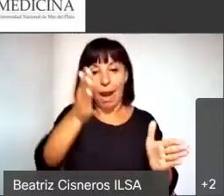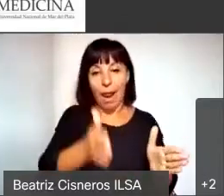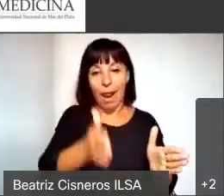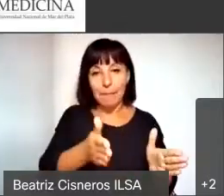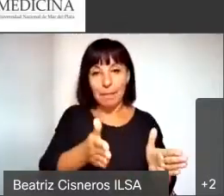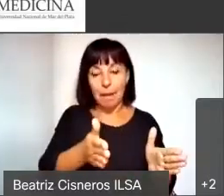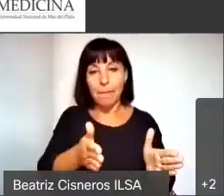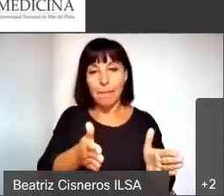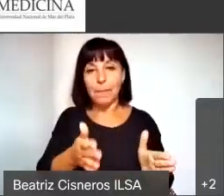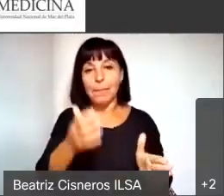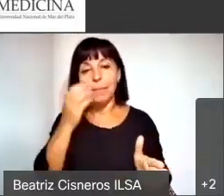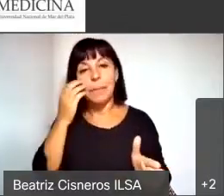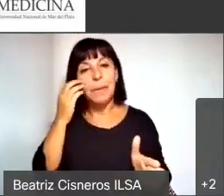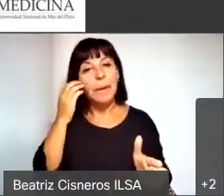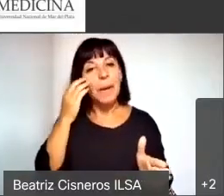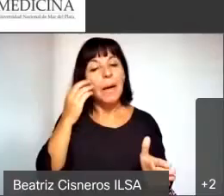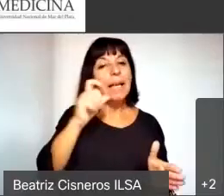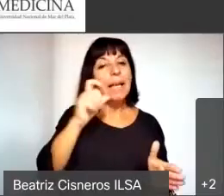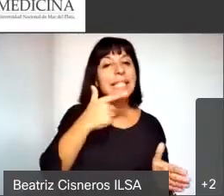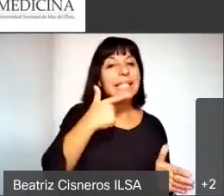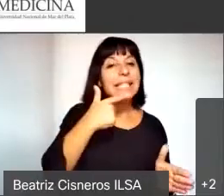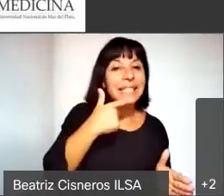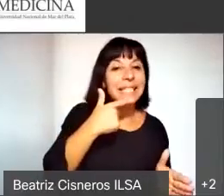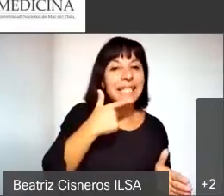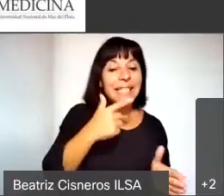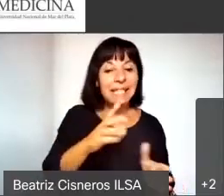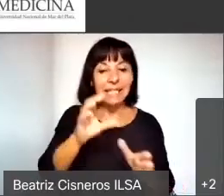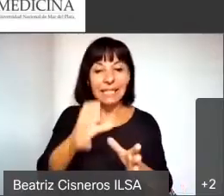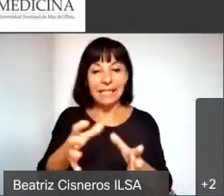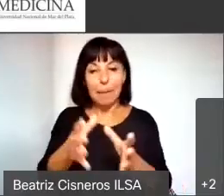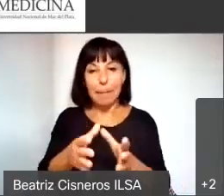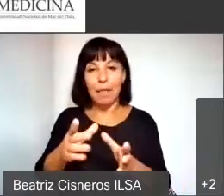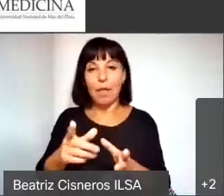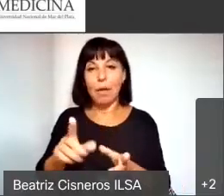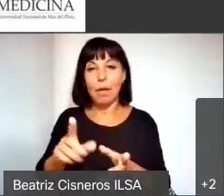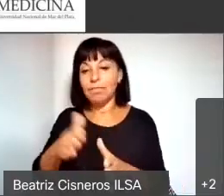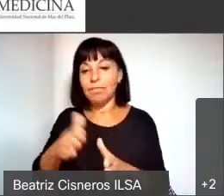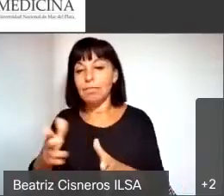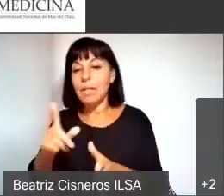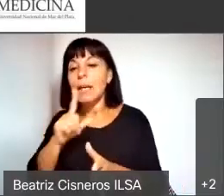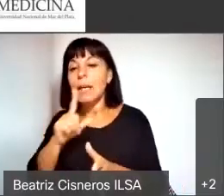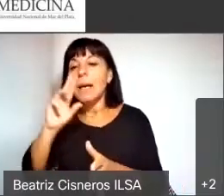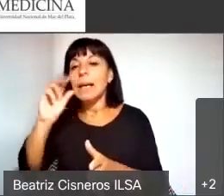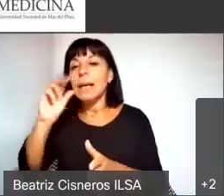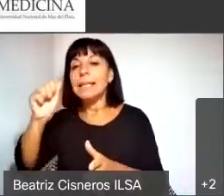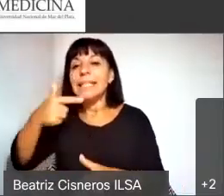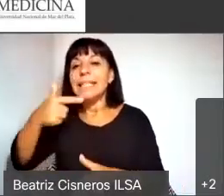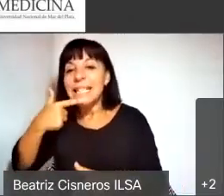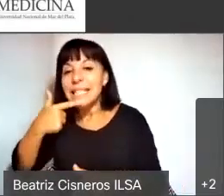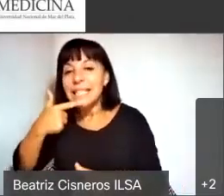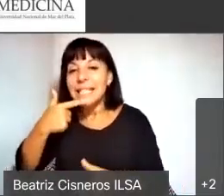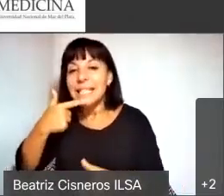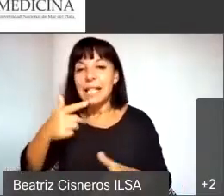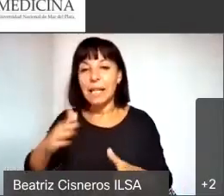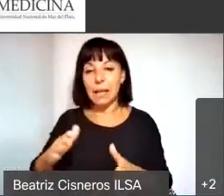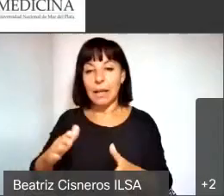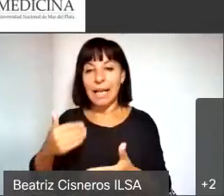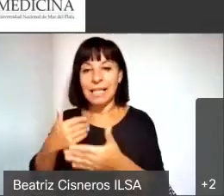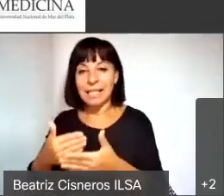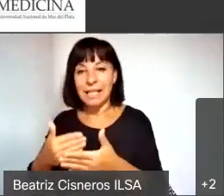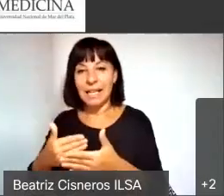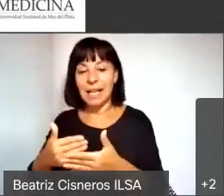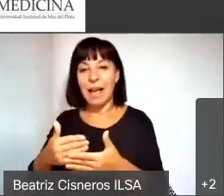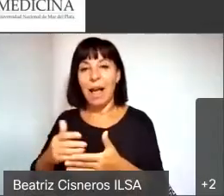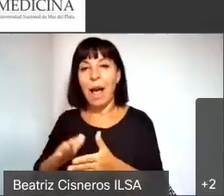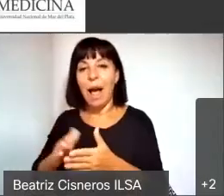medio de la cis y en medio de la tercera región, que es la trans. La región trans está en proximidad con la cara citosólica